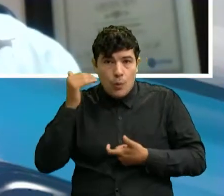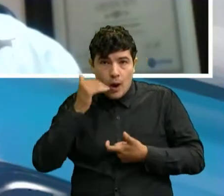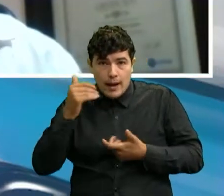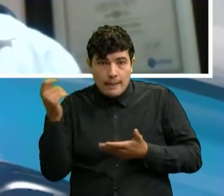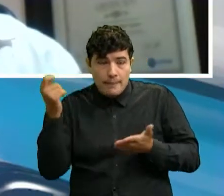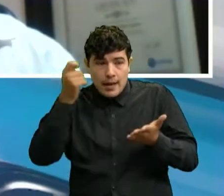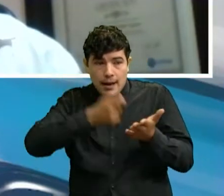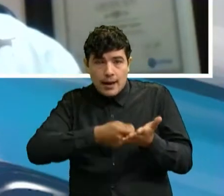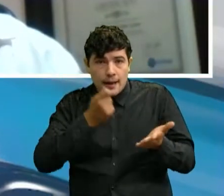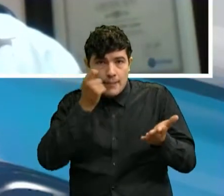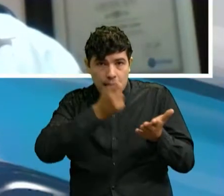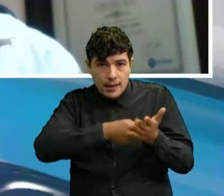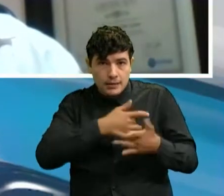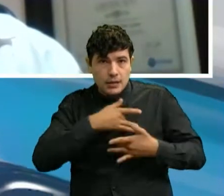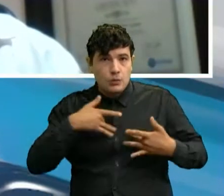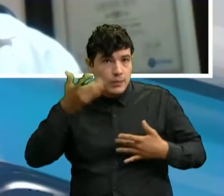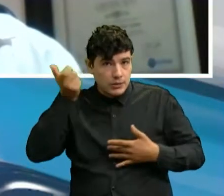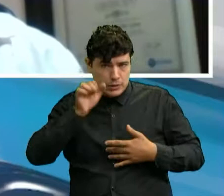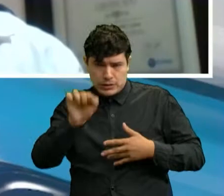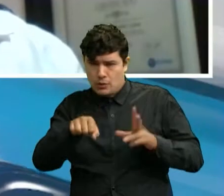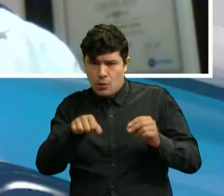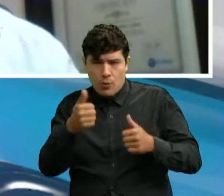va a percibir un ingreso.